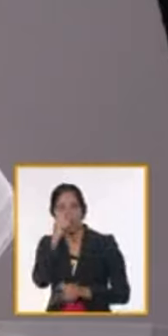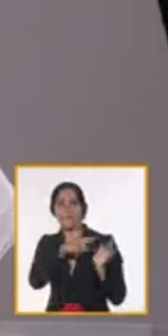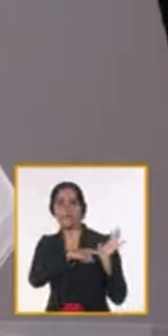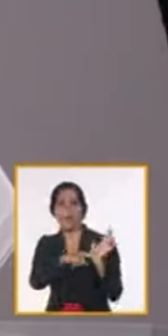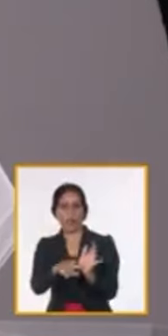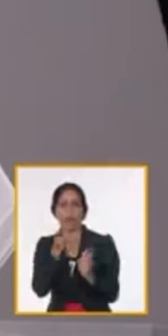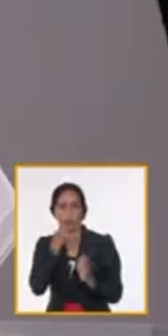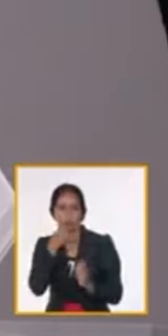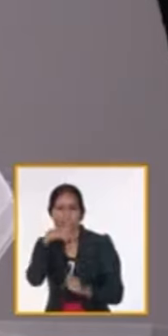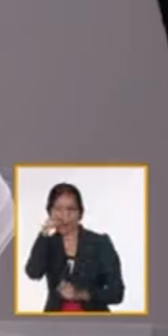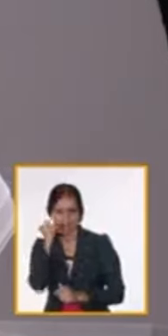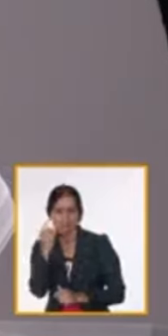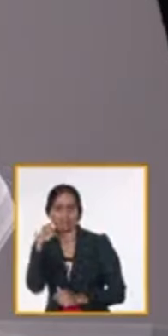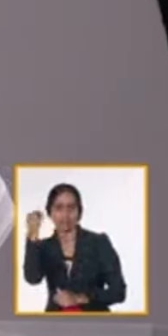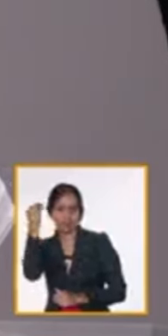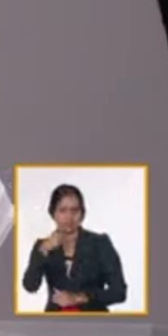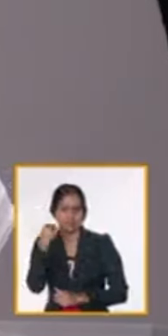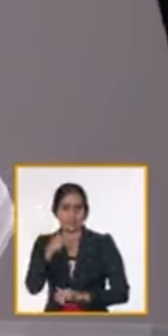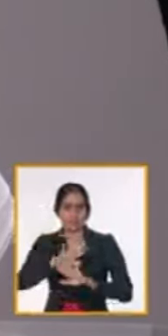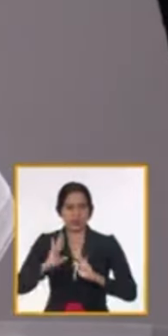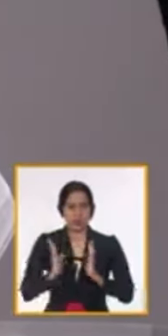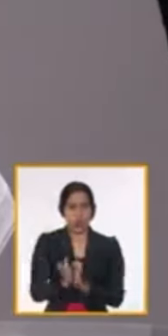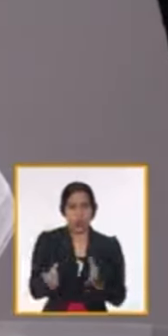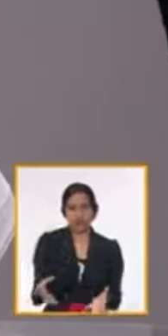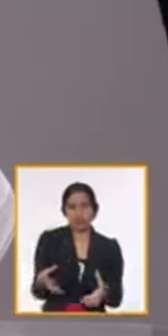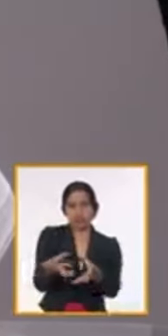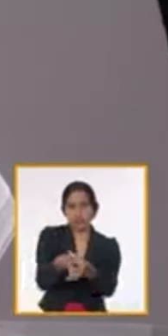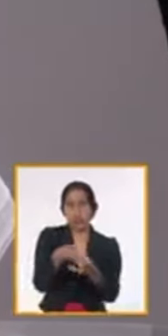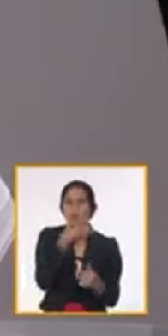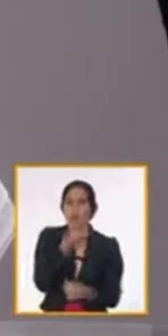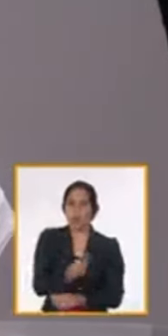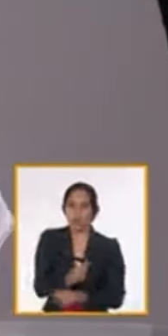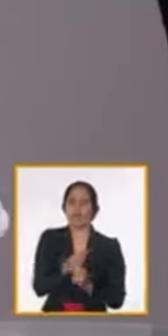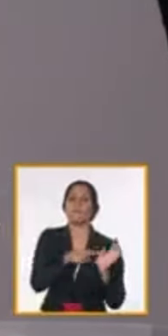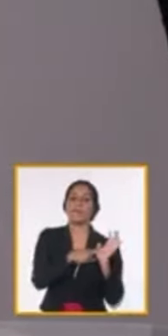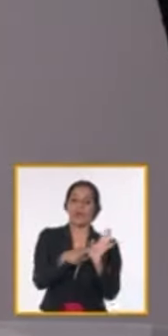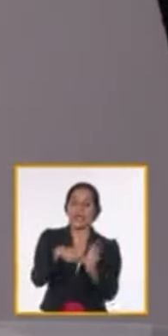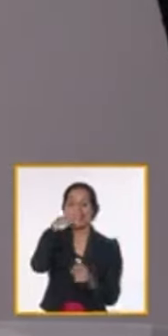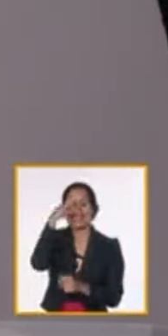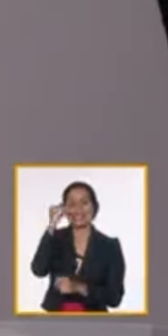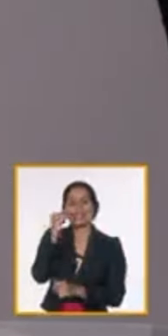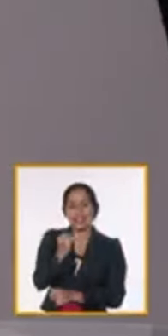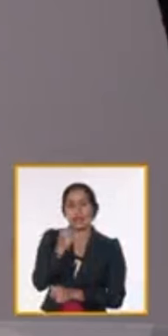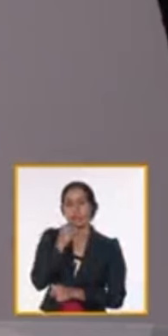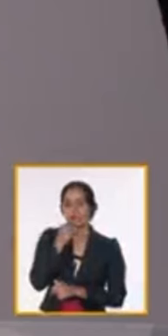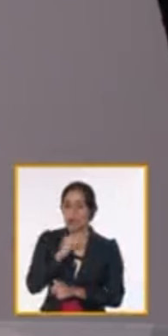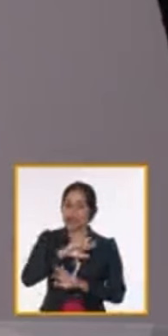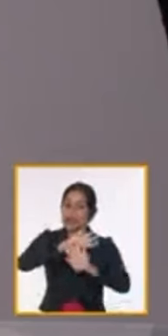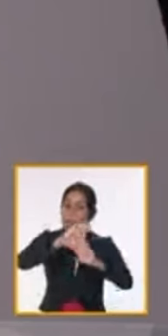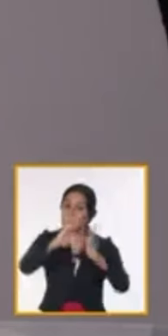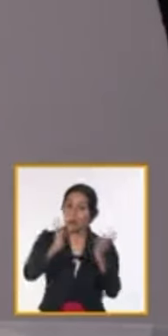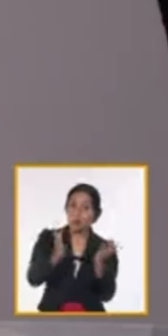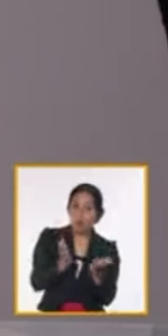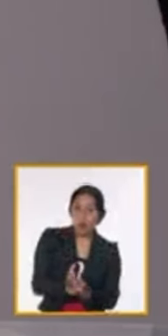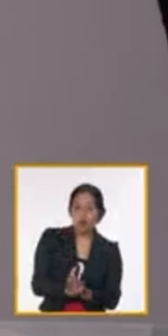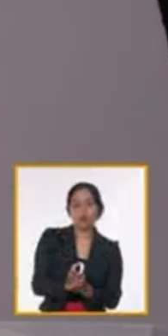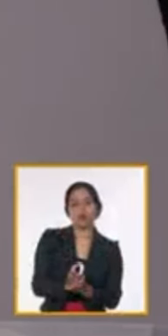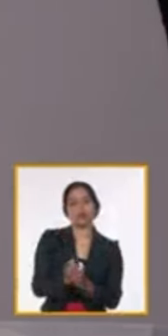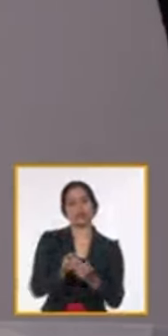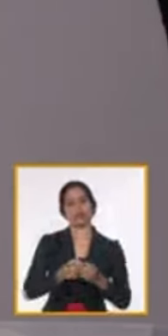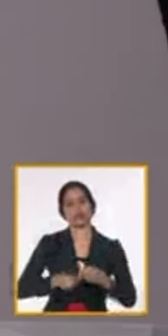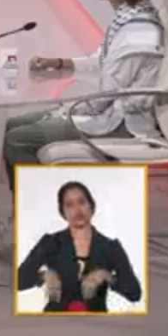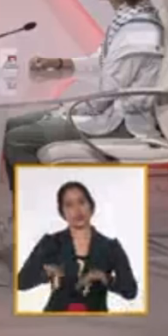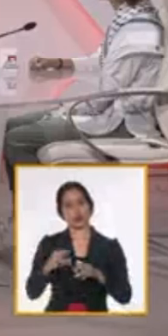yo sí creo que estas movilizaciones masivas de la juventud demuestran que ese mundo está en camino de llegar. El